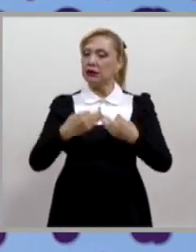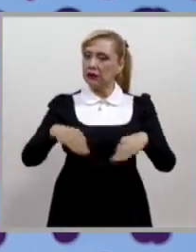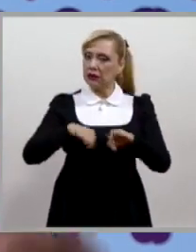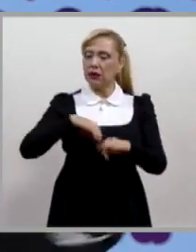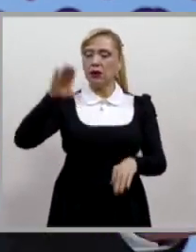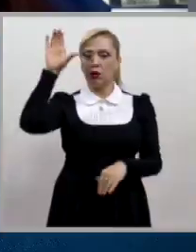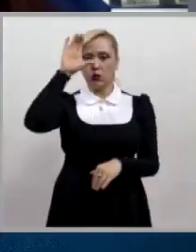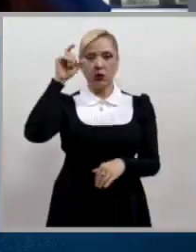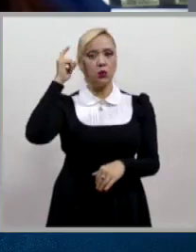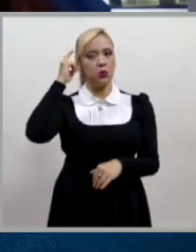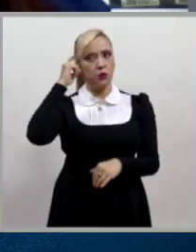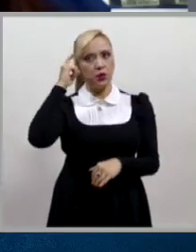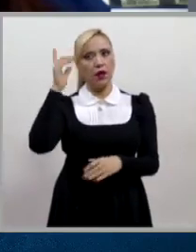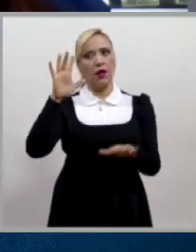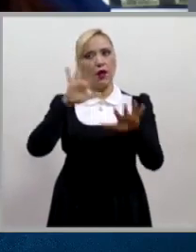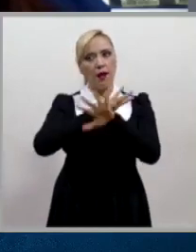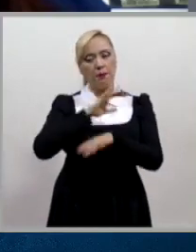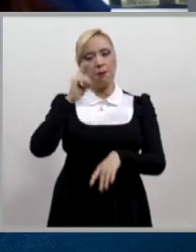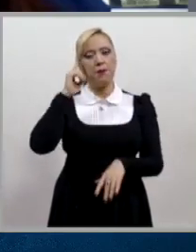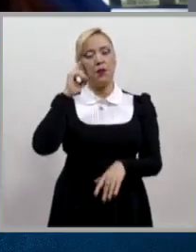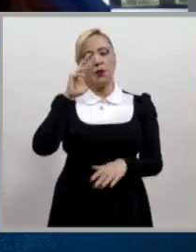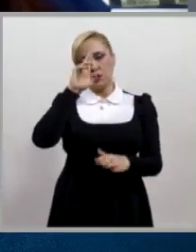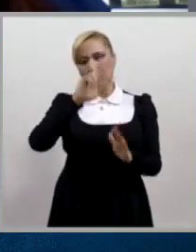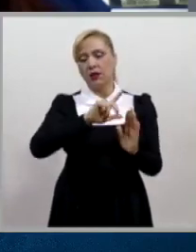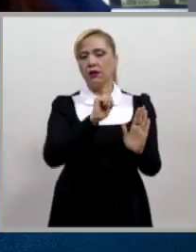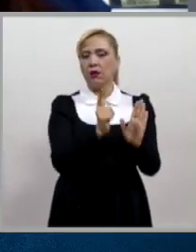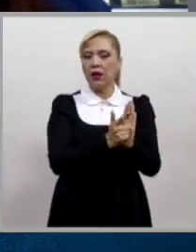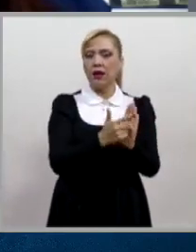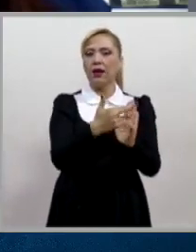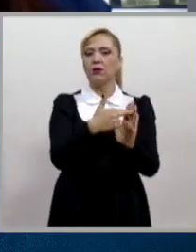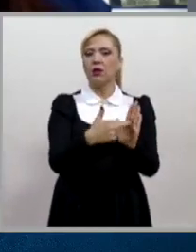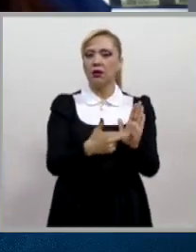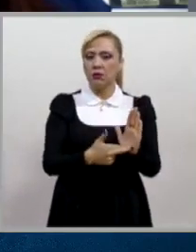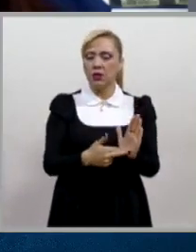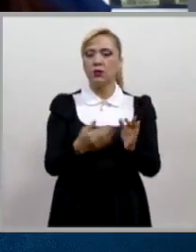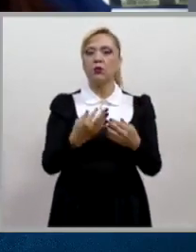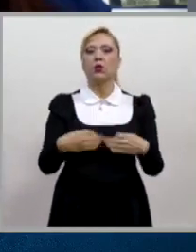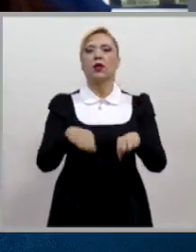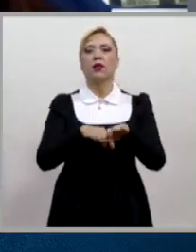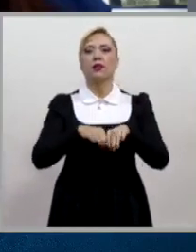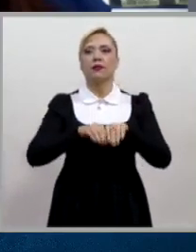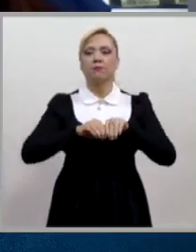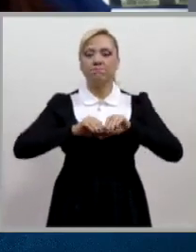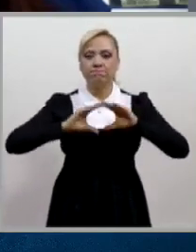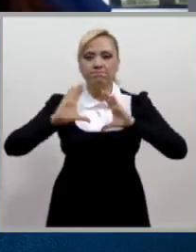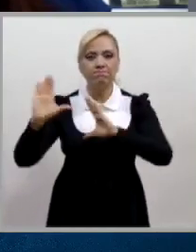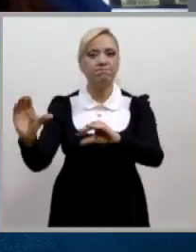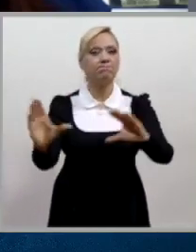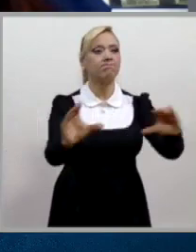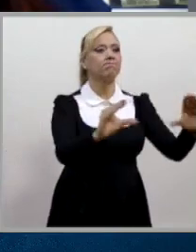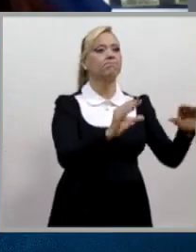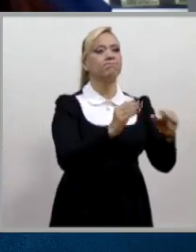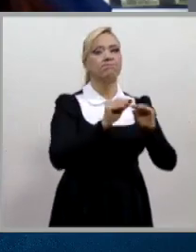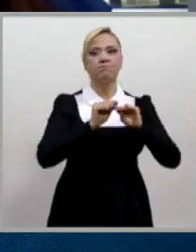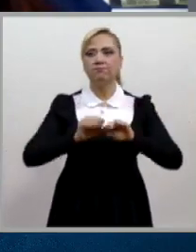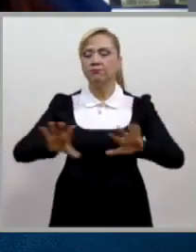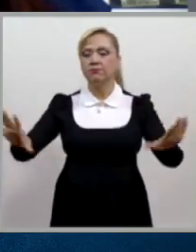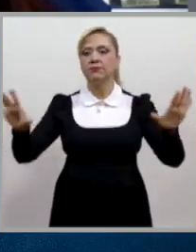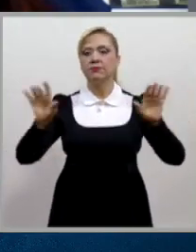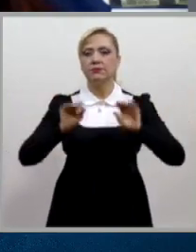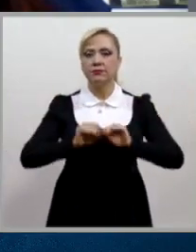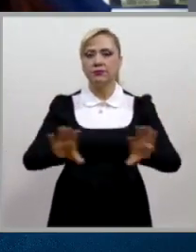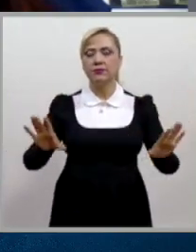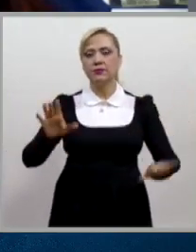jurídica. Creo, ya platicamos hace rato también, en la importancia de impulsar a través de la educación y de la cultura, no solo la difusión